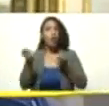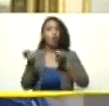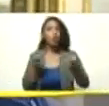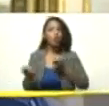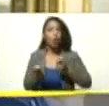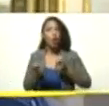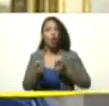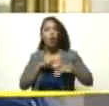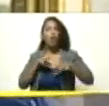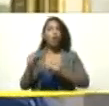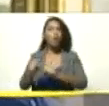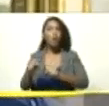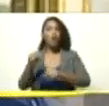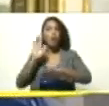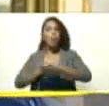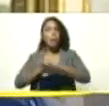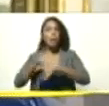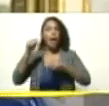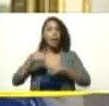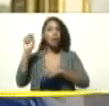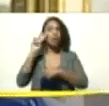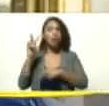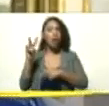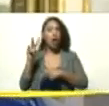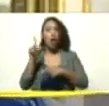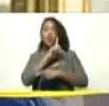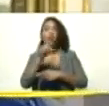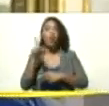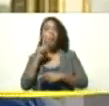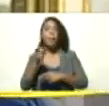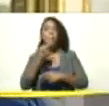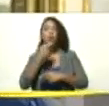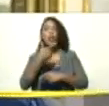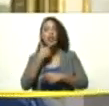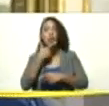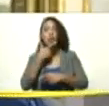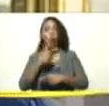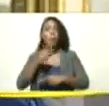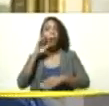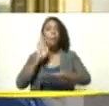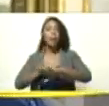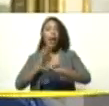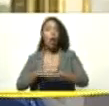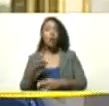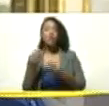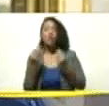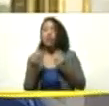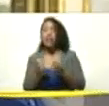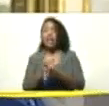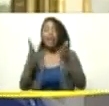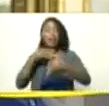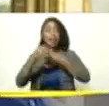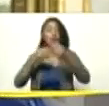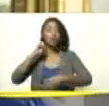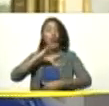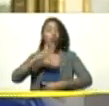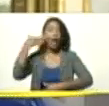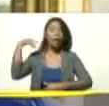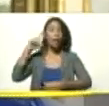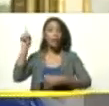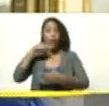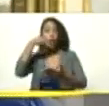y sus consecuencias en Venezuela. Un nombre demasiado bonito para un crimen tan grande que se cometió. Pero bueno, fue el nombre